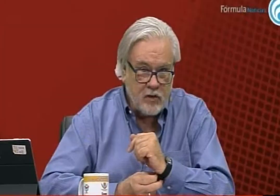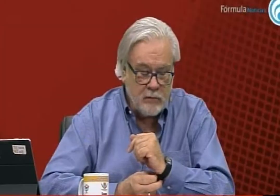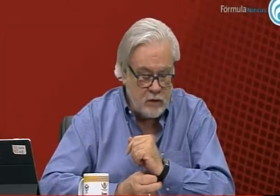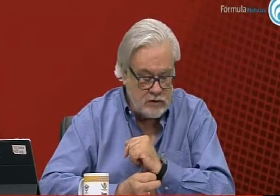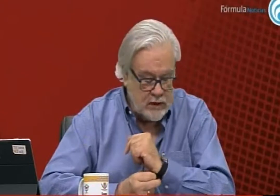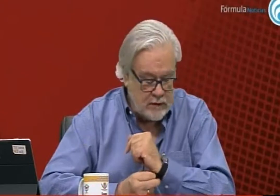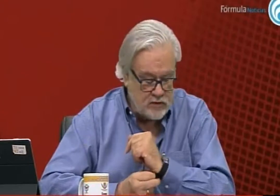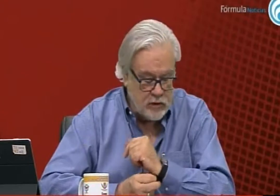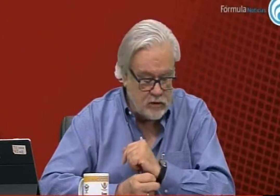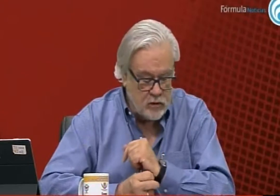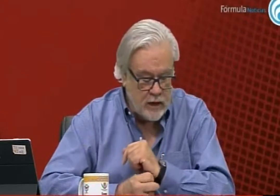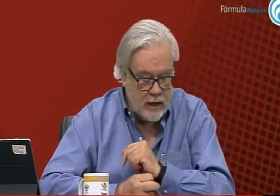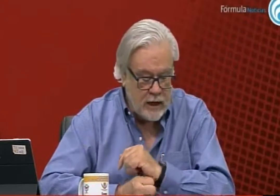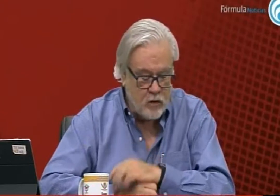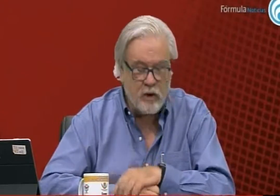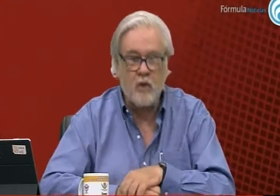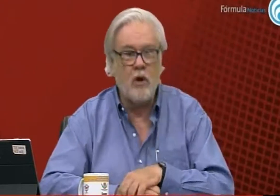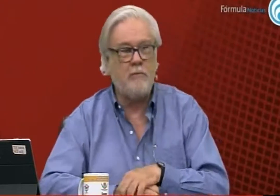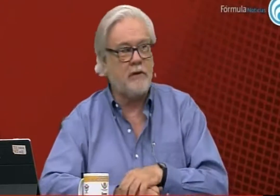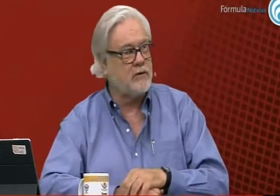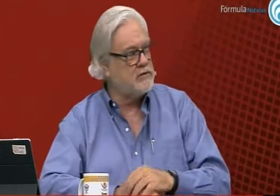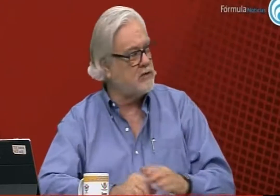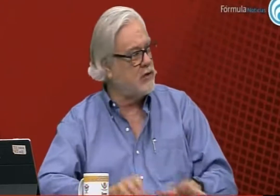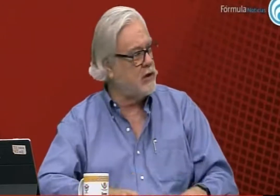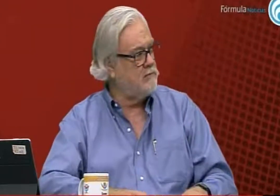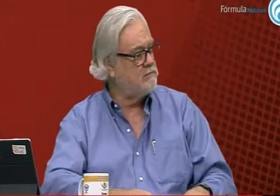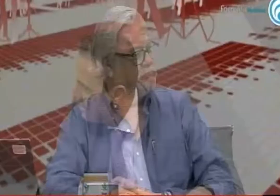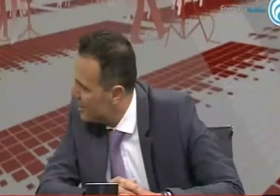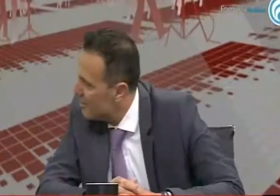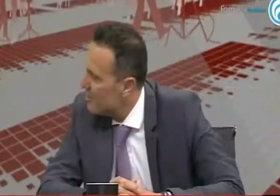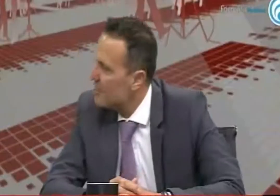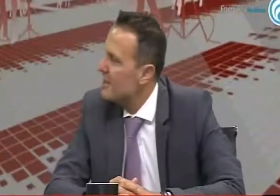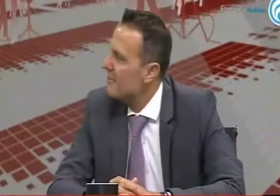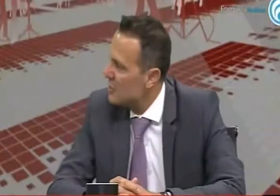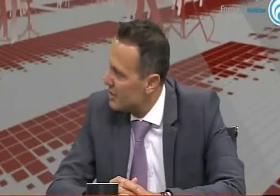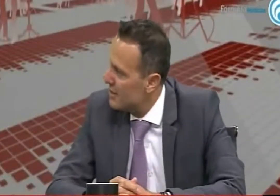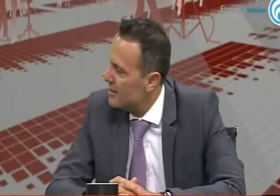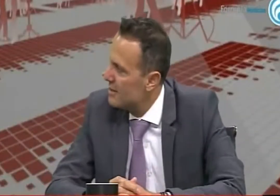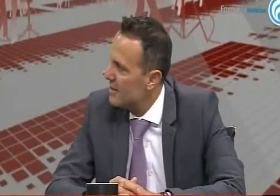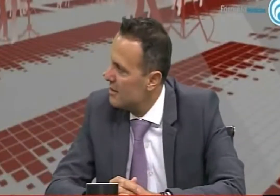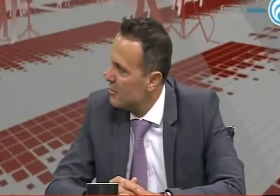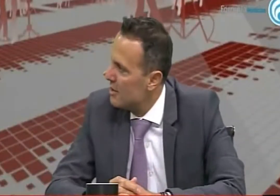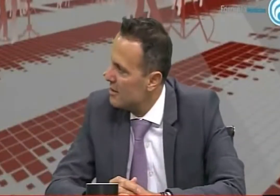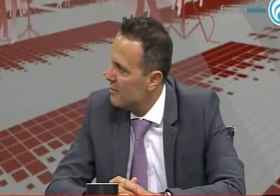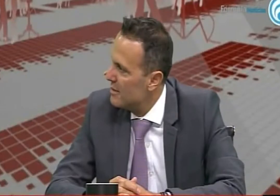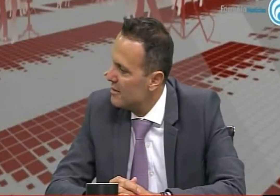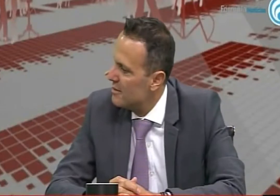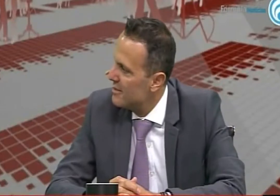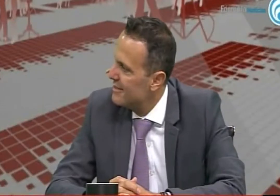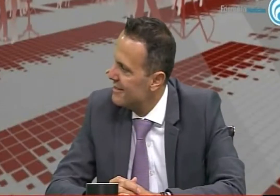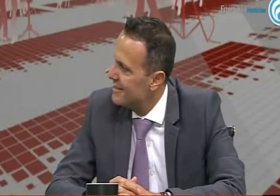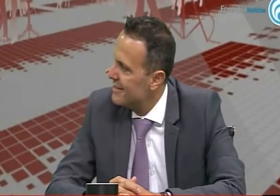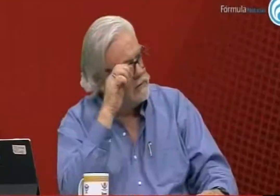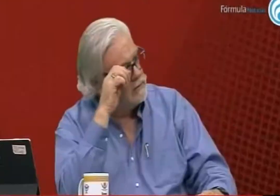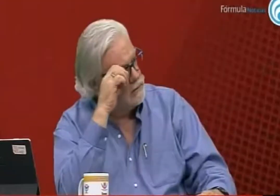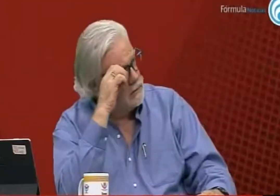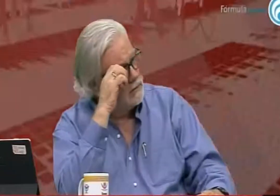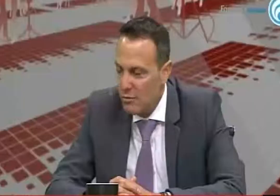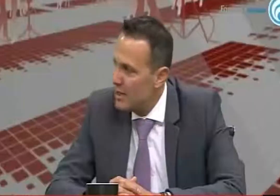Y esta tarde conmigo está su director general, Jorge Wolpert. ¿Cómo estás, Jorge? Muy bien, Eduardo, muy bien. Muchas gracias. Gracias por esta invitación. Viene en París,